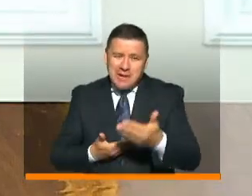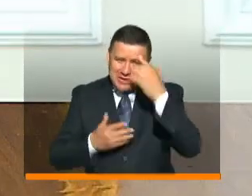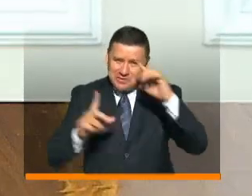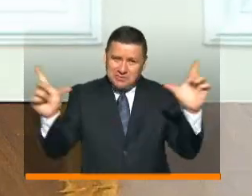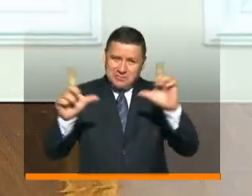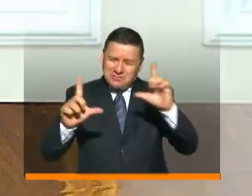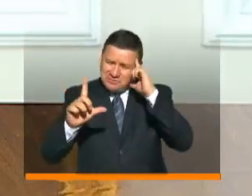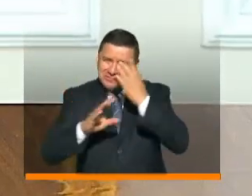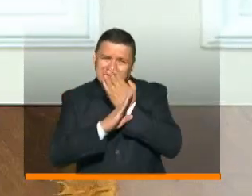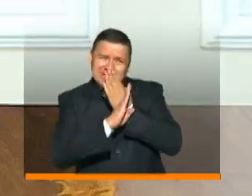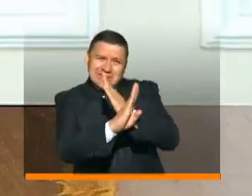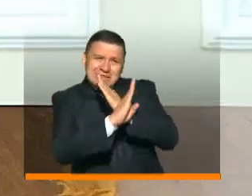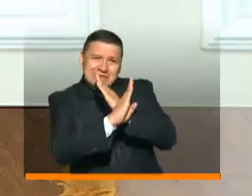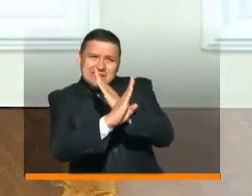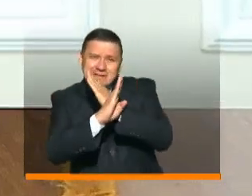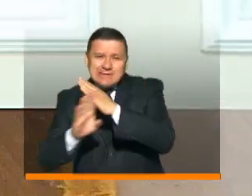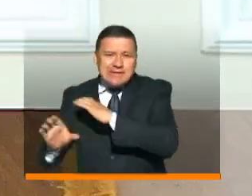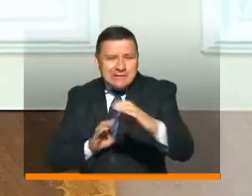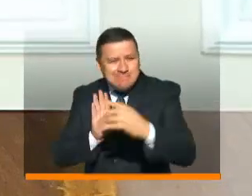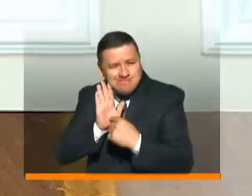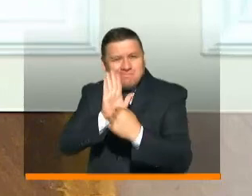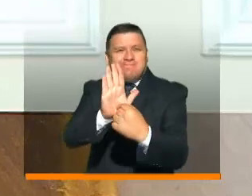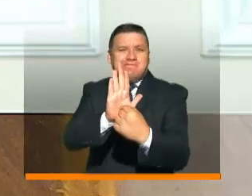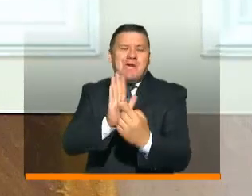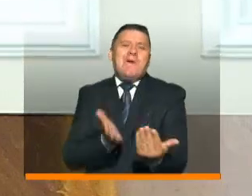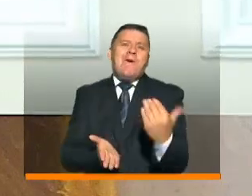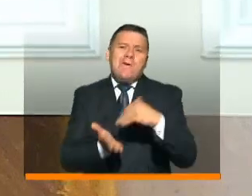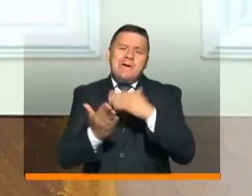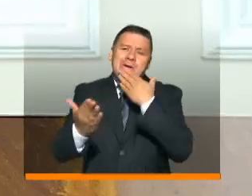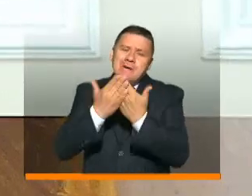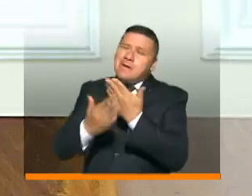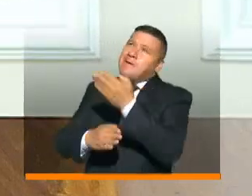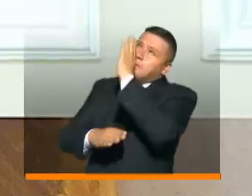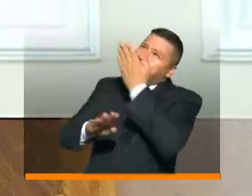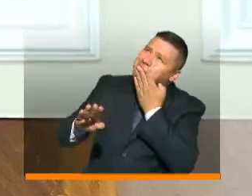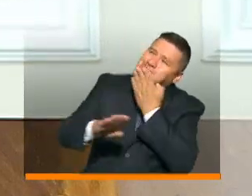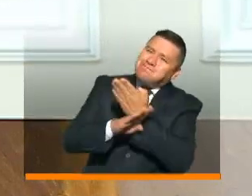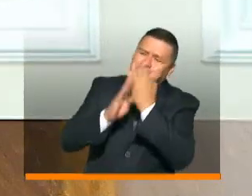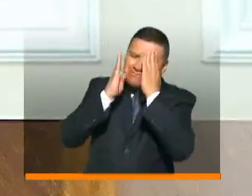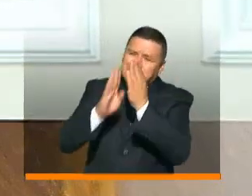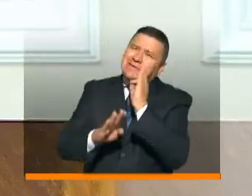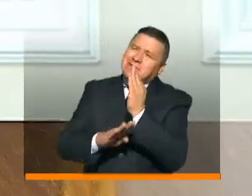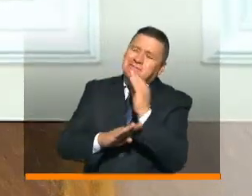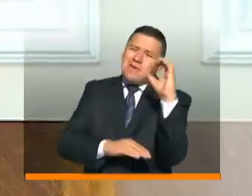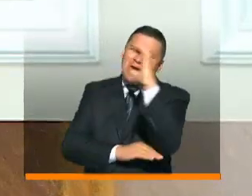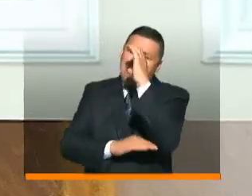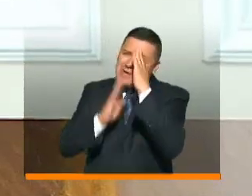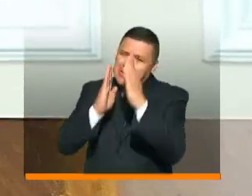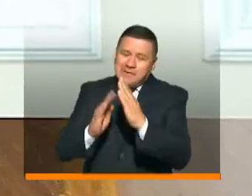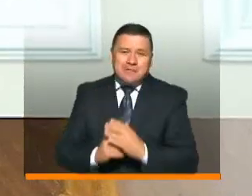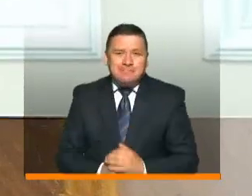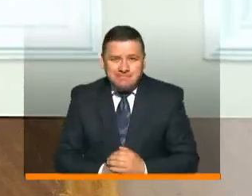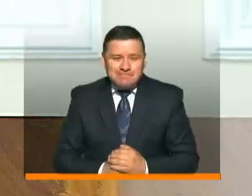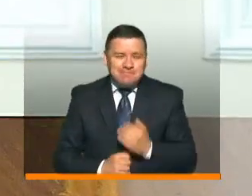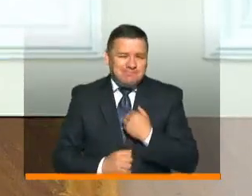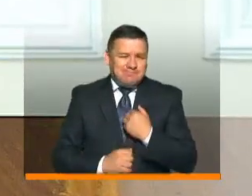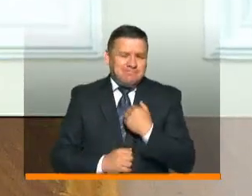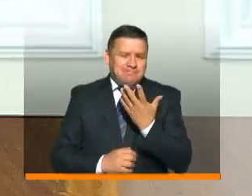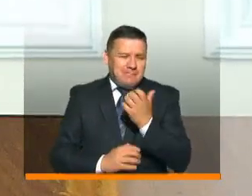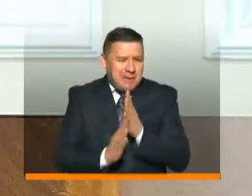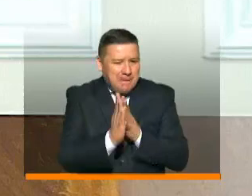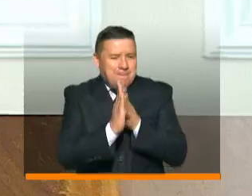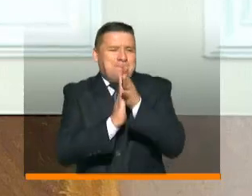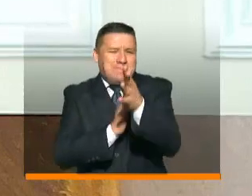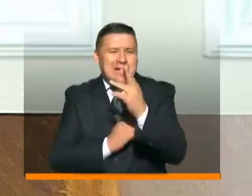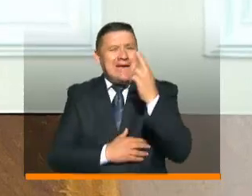nuestro espacio de prevención y acción. Una vez más, dándole gracias a Dios y pidiéndole siempre por nuestro país. Y también llevando el